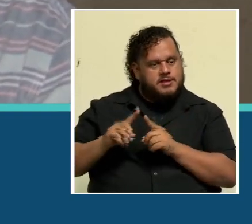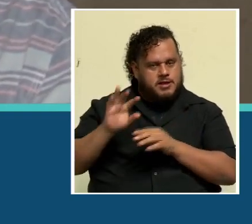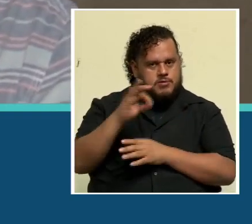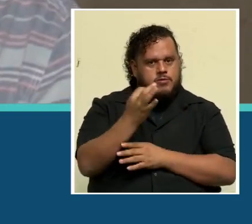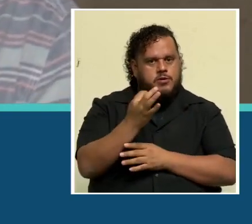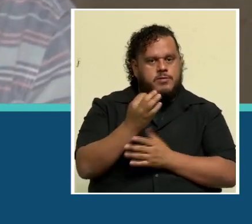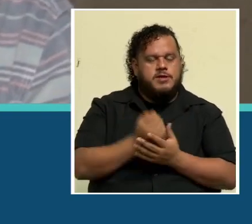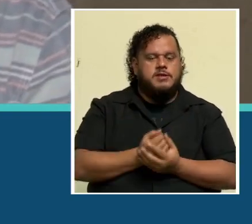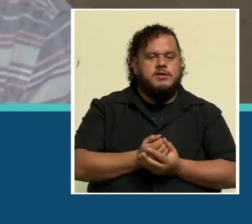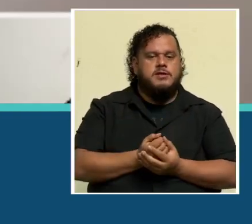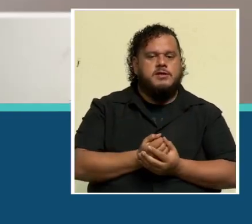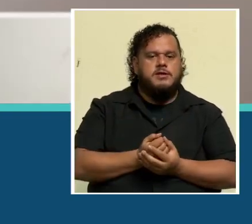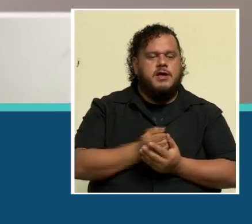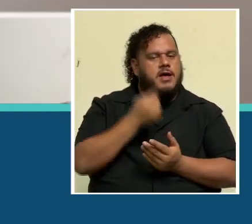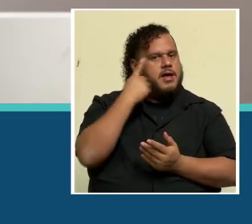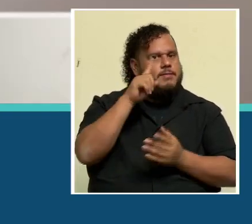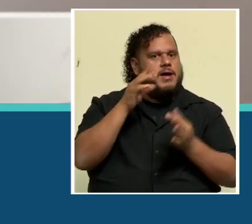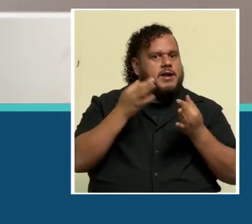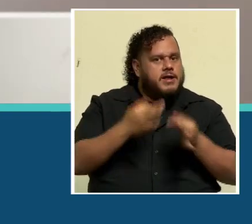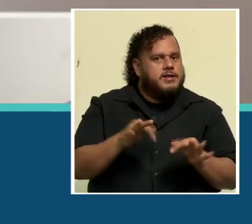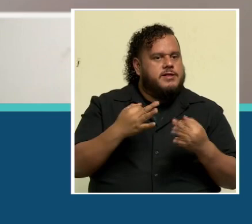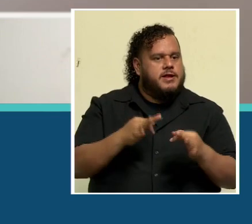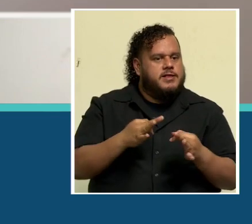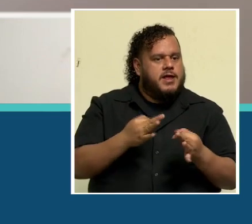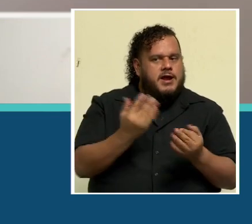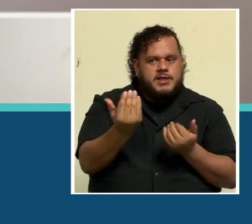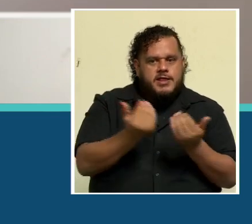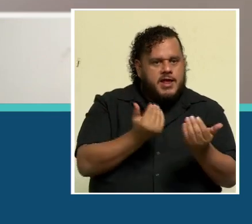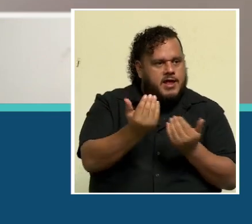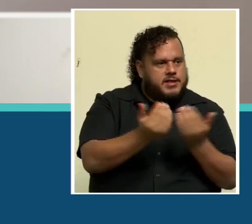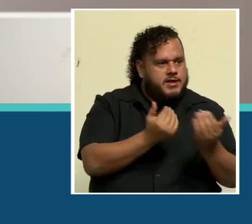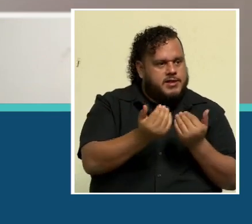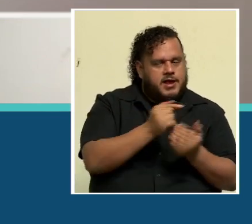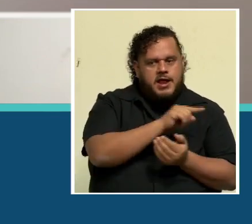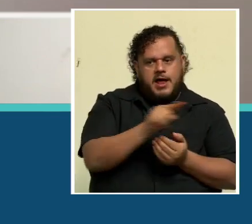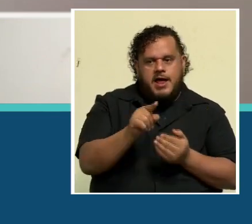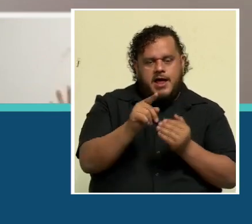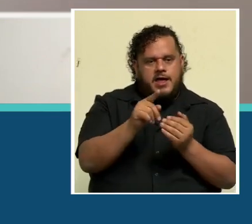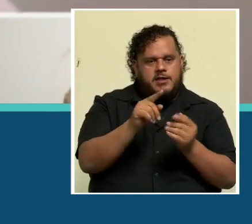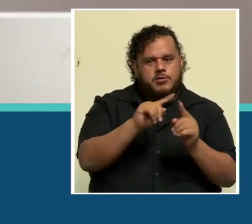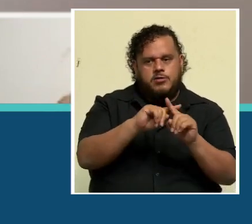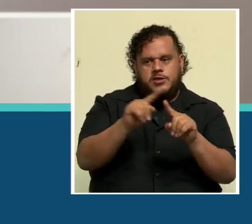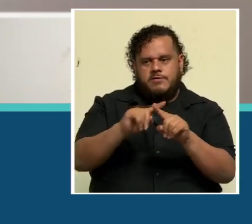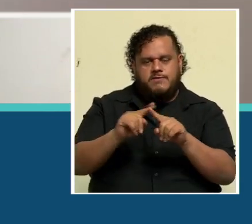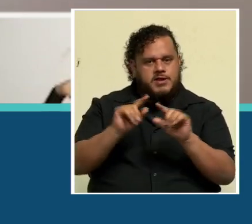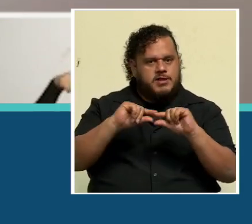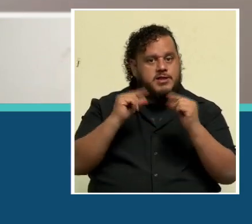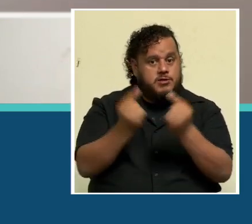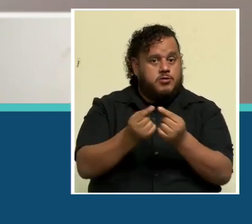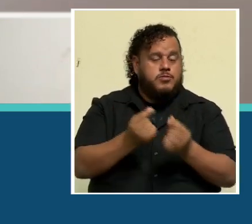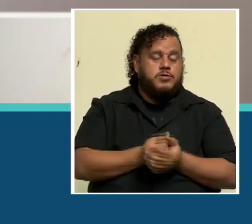formas para tratar de atraer a estos diferentes grupos.